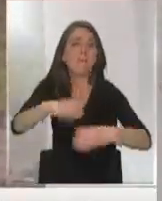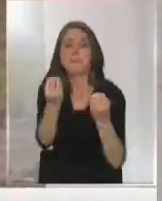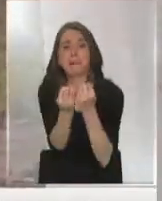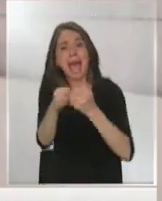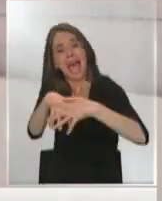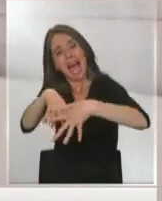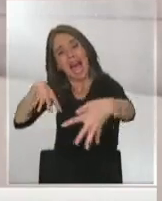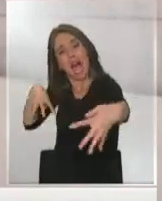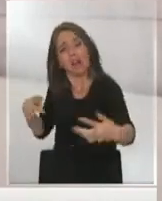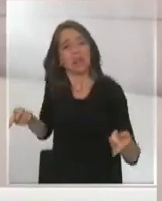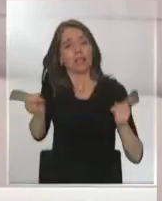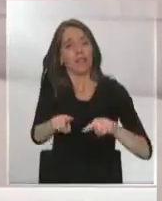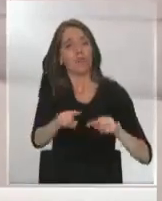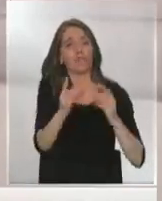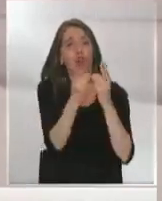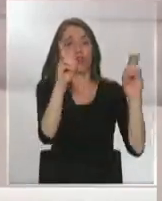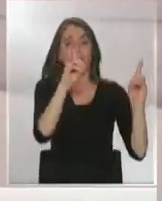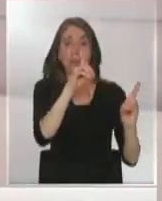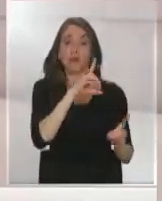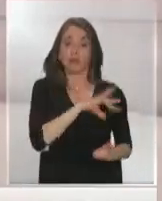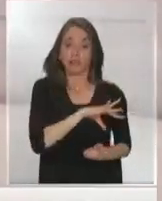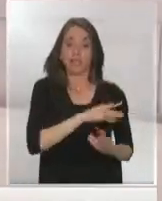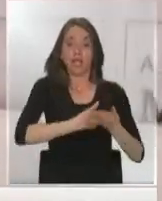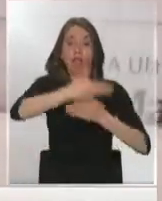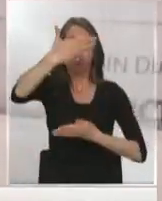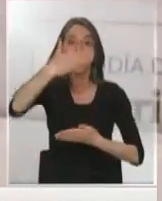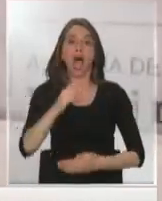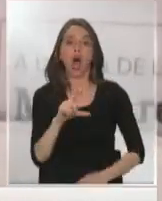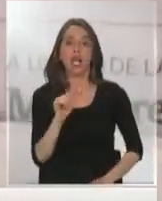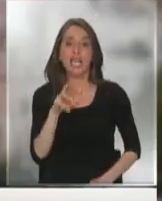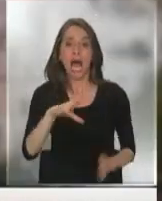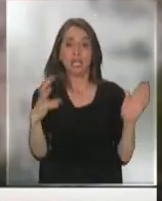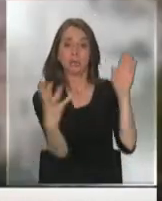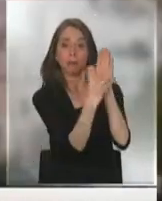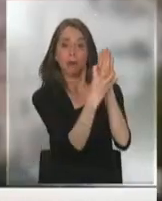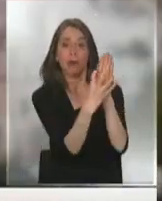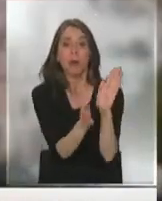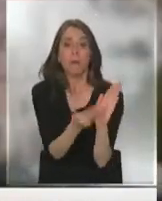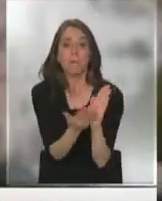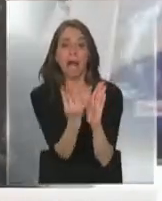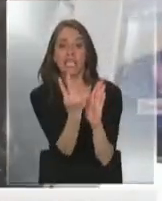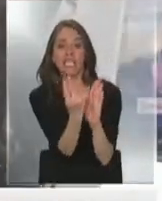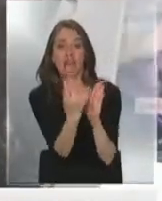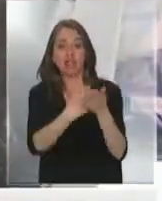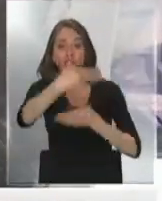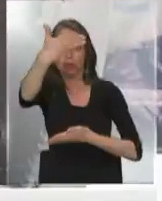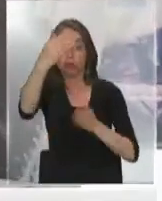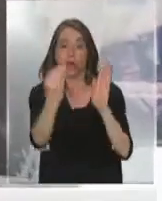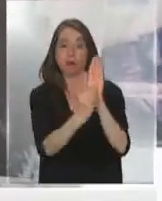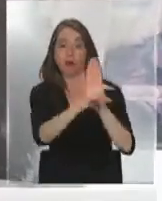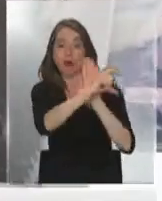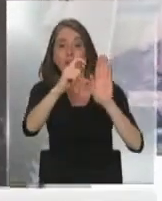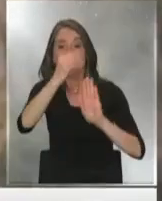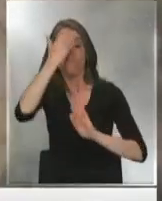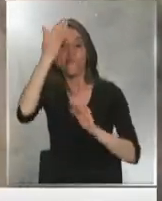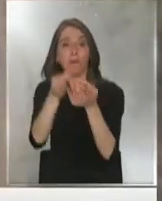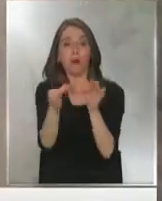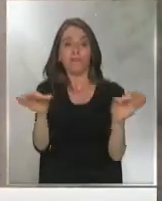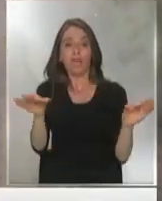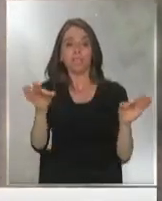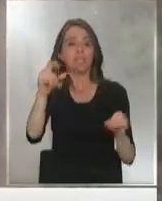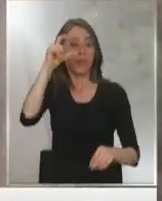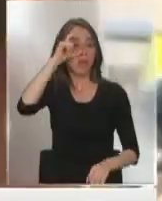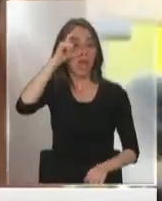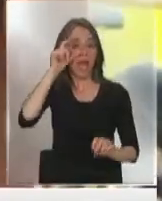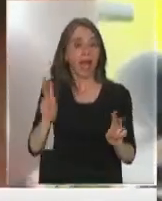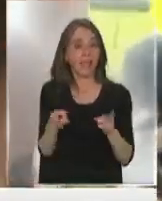a la democracia aparece en la portada del diario Clarín, mientras que Página 12 decidió titular con la famosa frase de